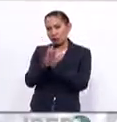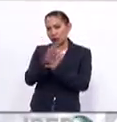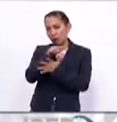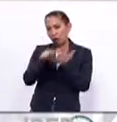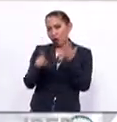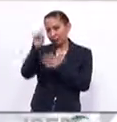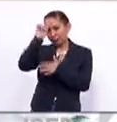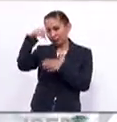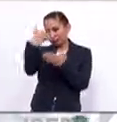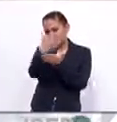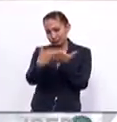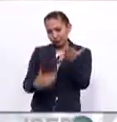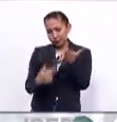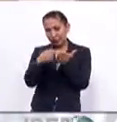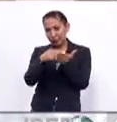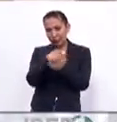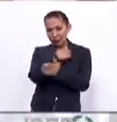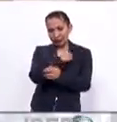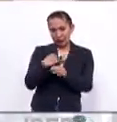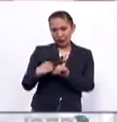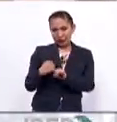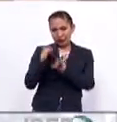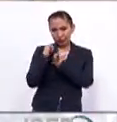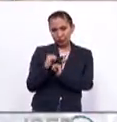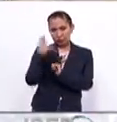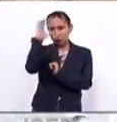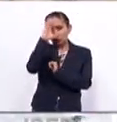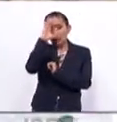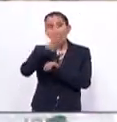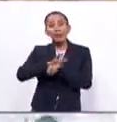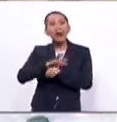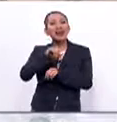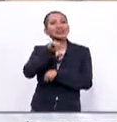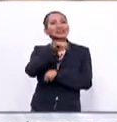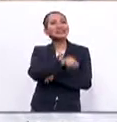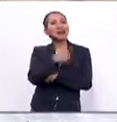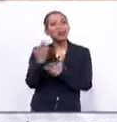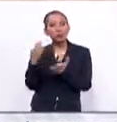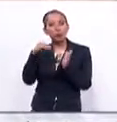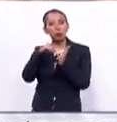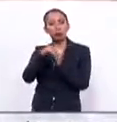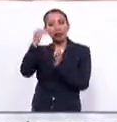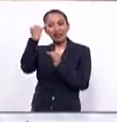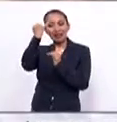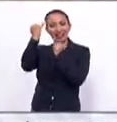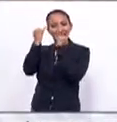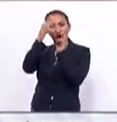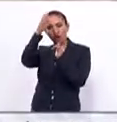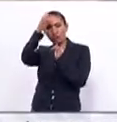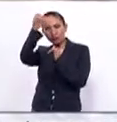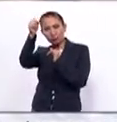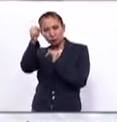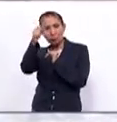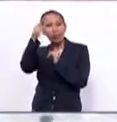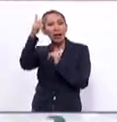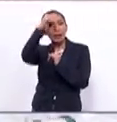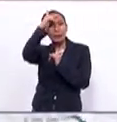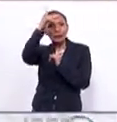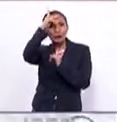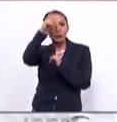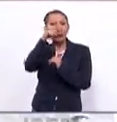una propuesta desde el Ministerio de Cultura, sobre todo de posicionar un concepto, ¿no? Y para el caso